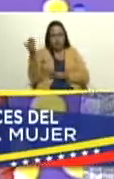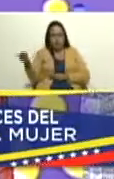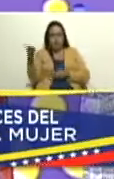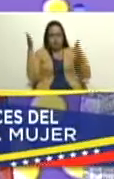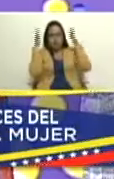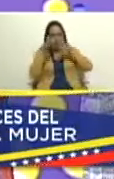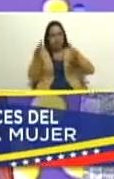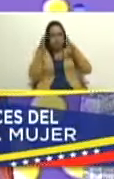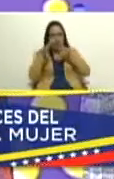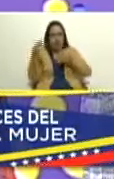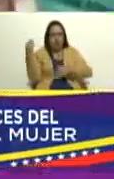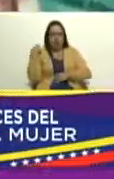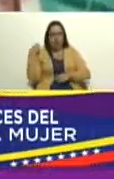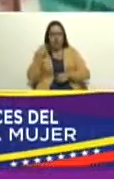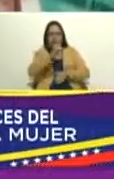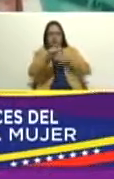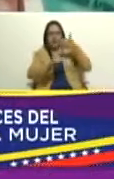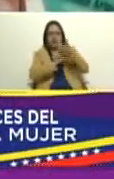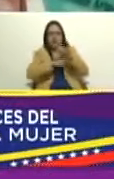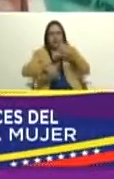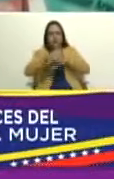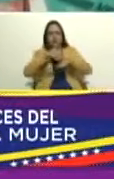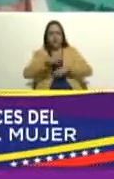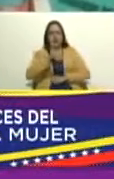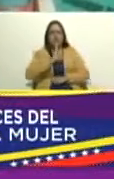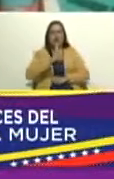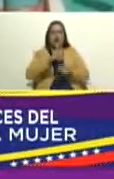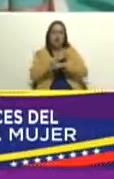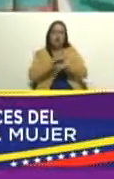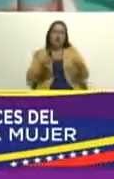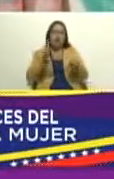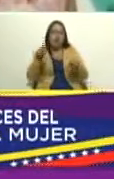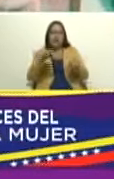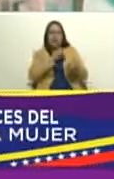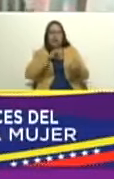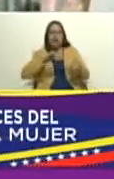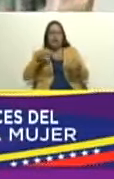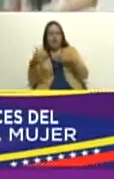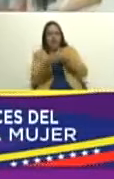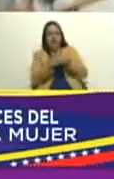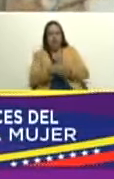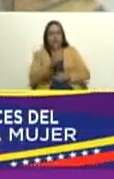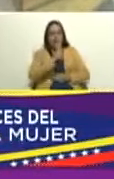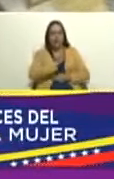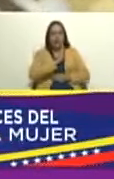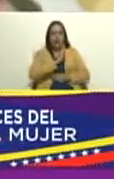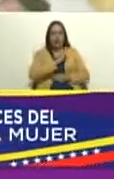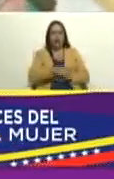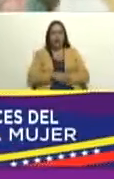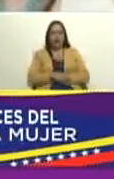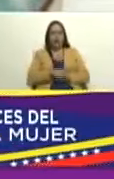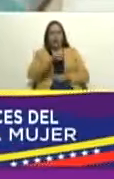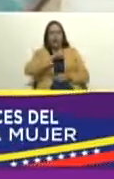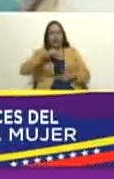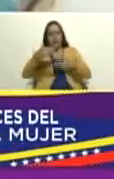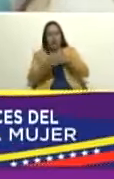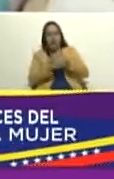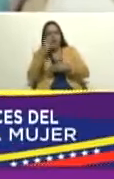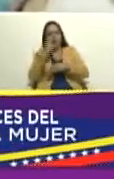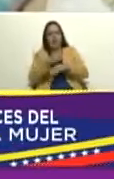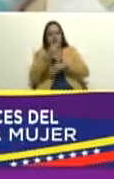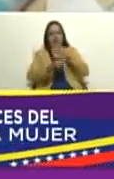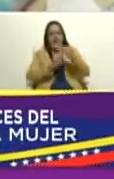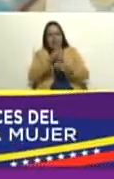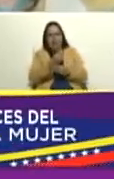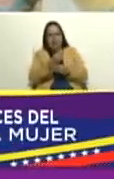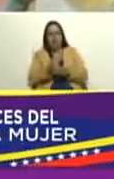el viceministro de Banca, Román, a la banca pública y privada, que los bancos privados dirigieran un fideicomiso